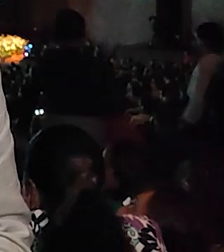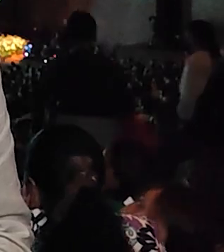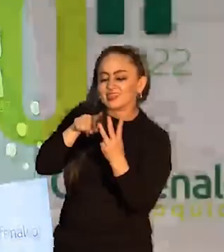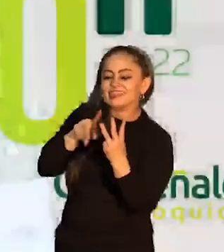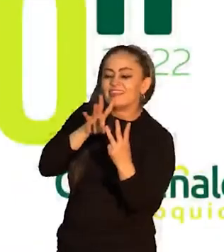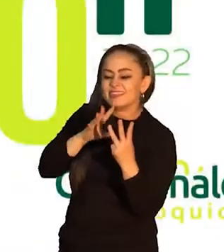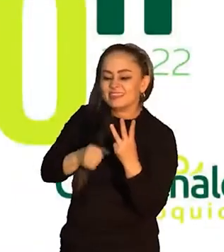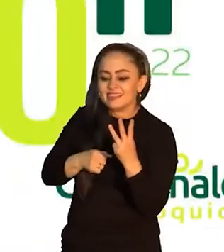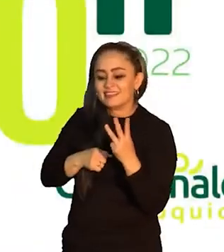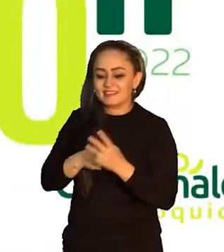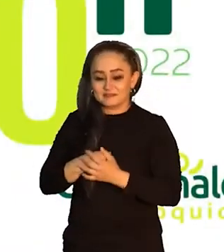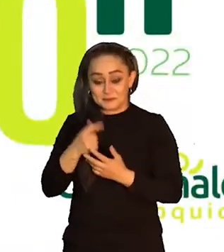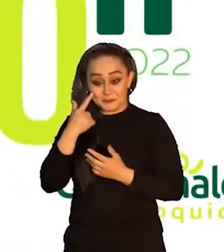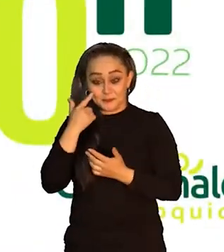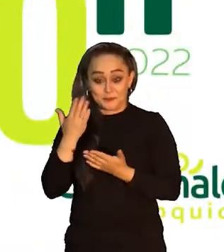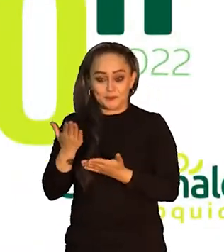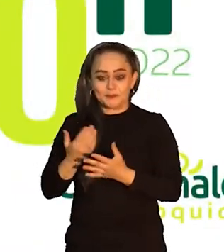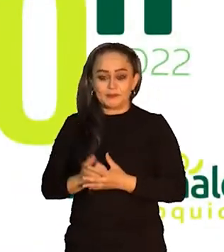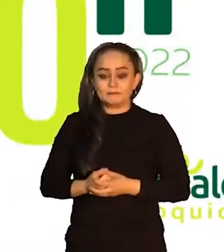el premio.